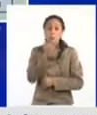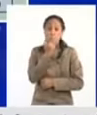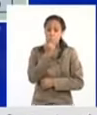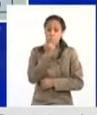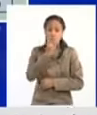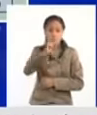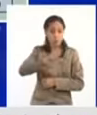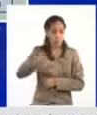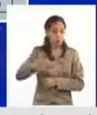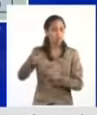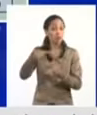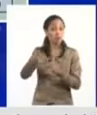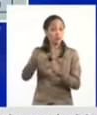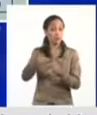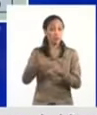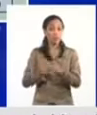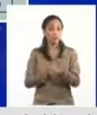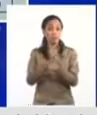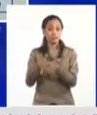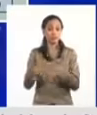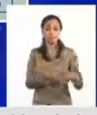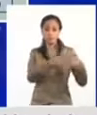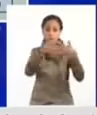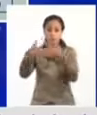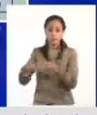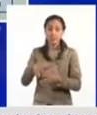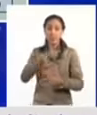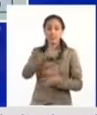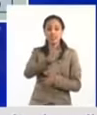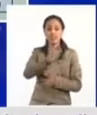contagiadas con COVID-19,